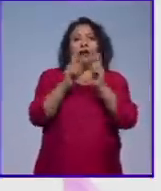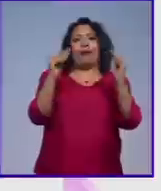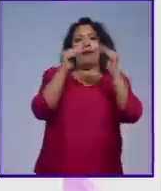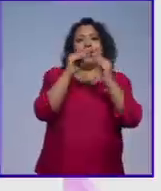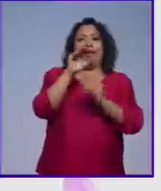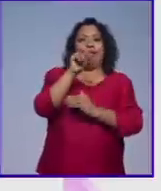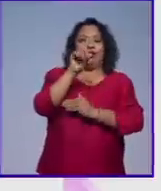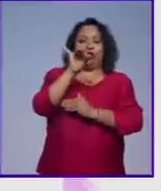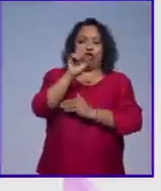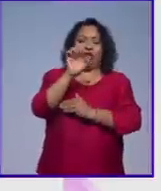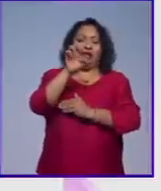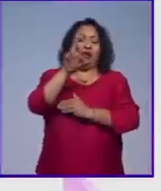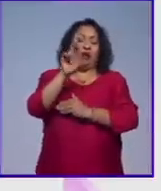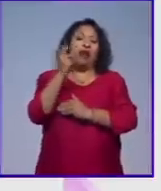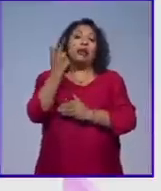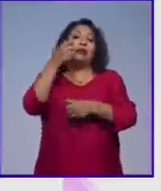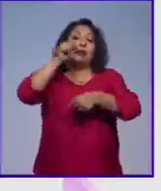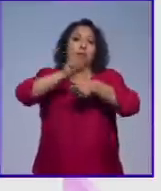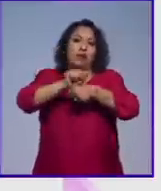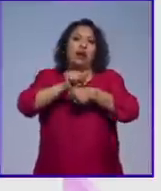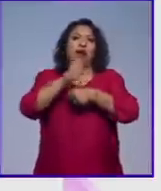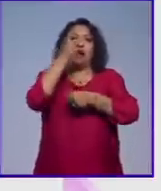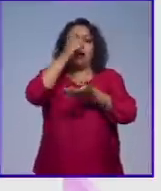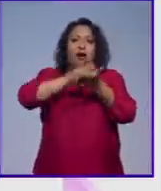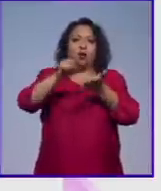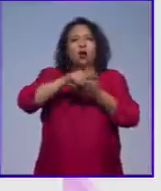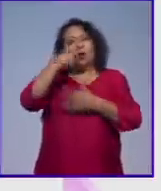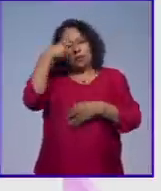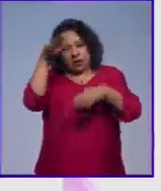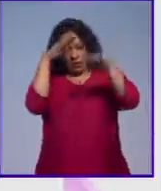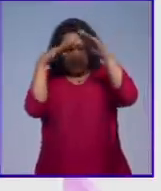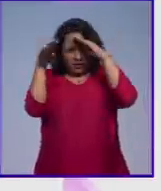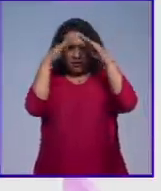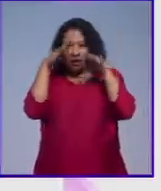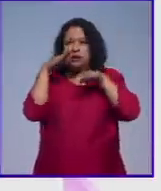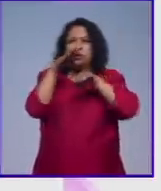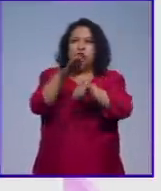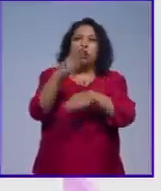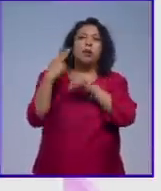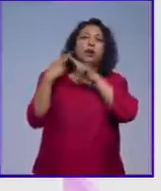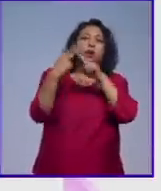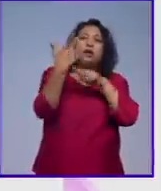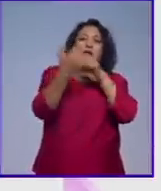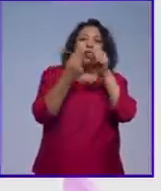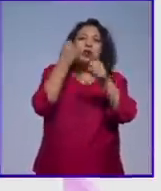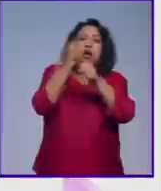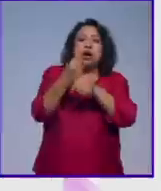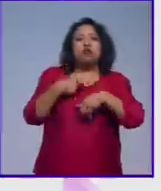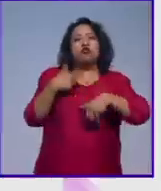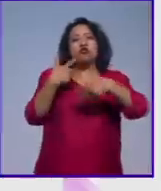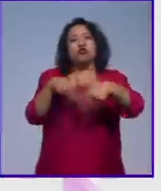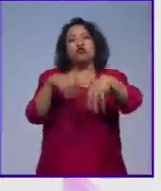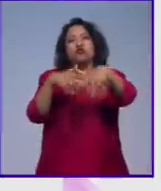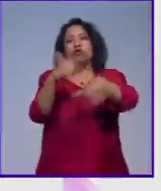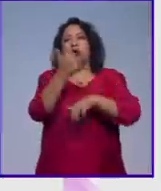Ediciones Era como parte de su semana de autores para reflexionar en torno a los 50 años del movimiento estudiantil del